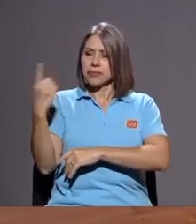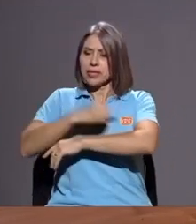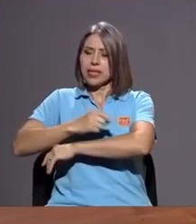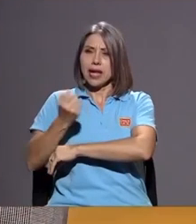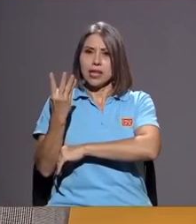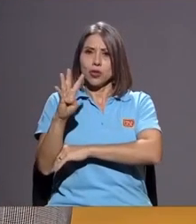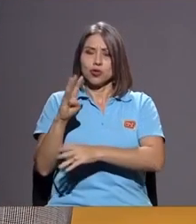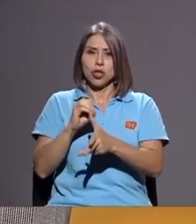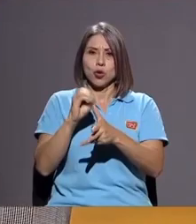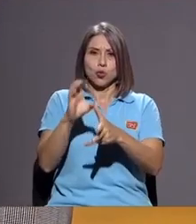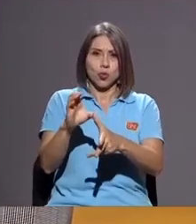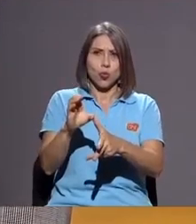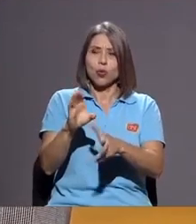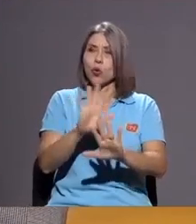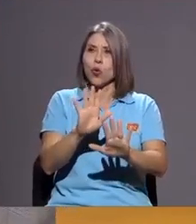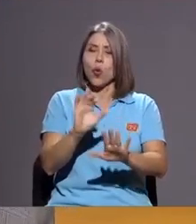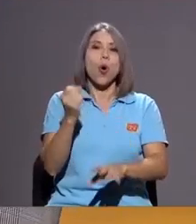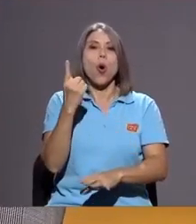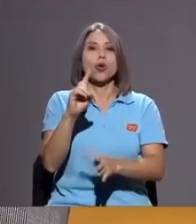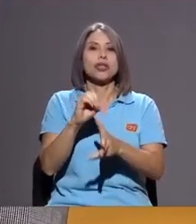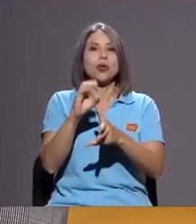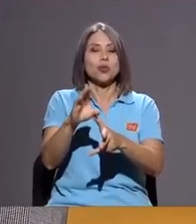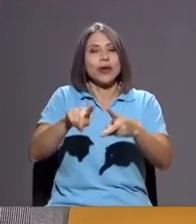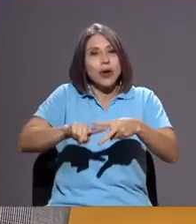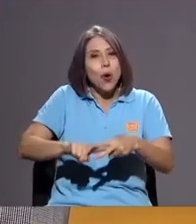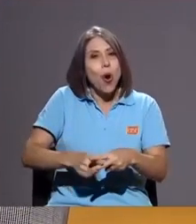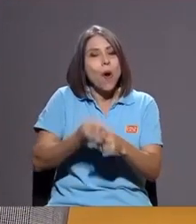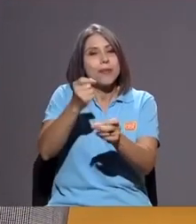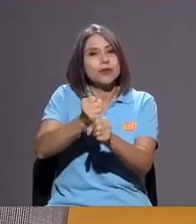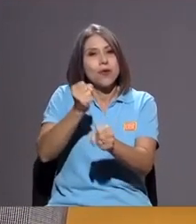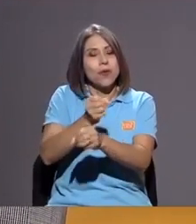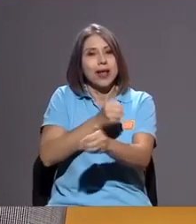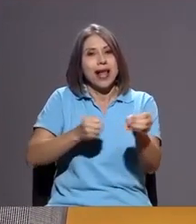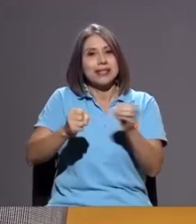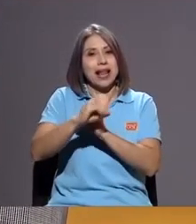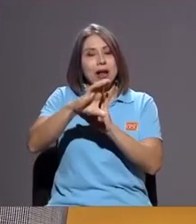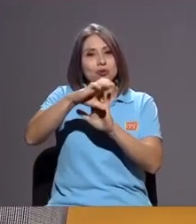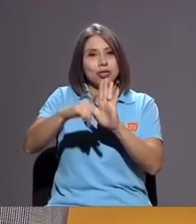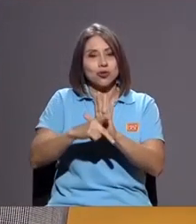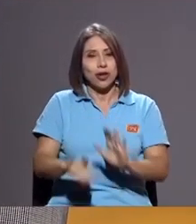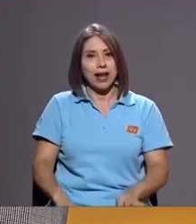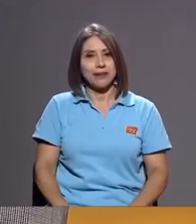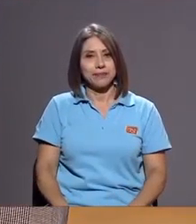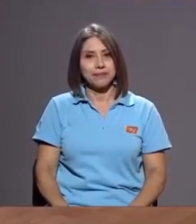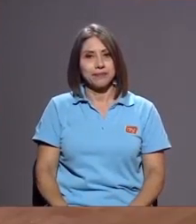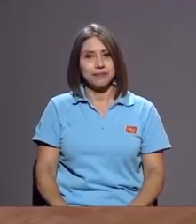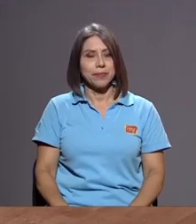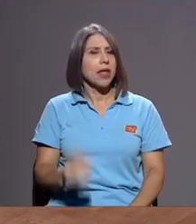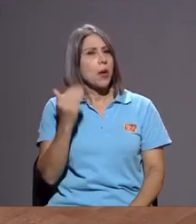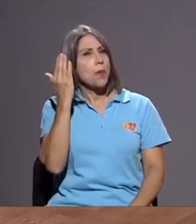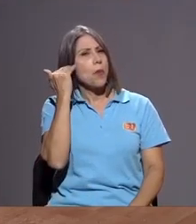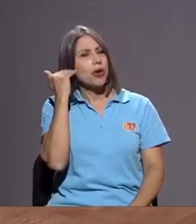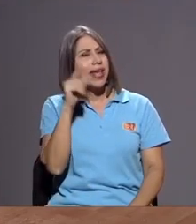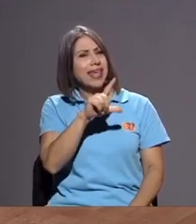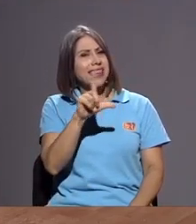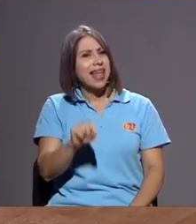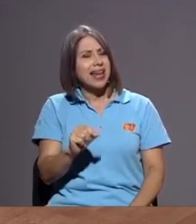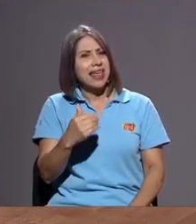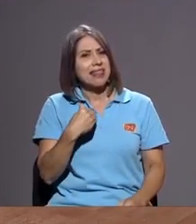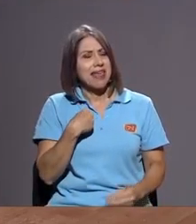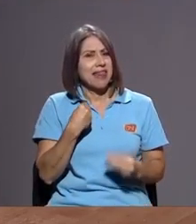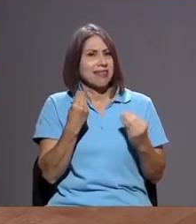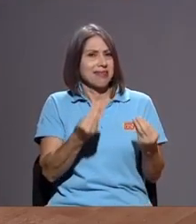octubre, el 11 de octubre, comenzó a funcionar la sala constitucional. ¿Por qué Italia tiene